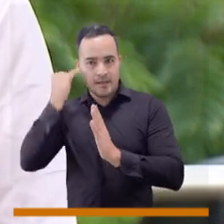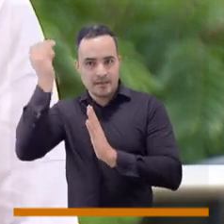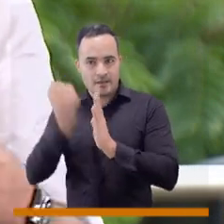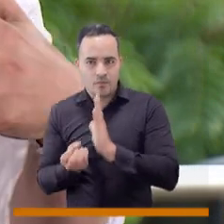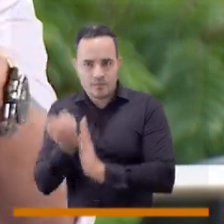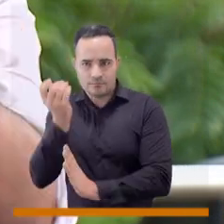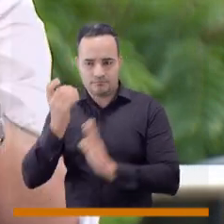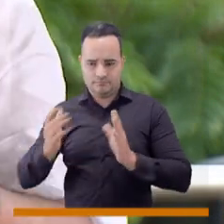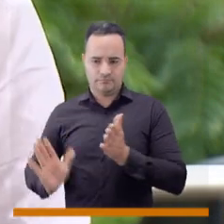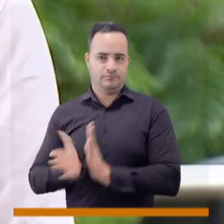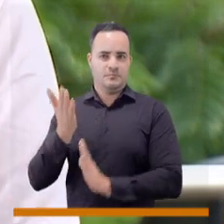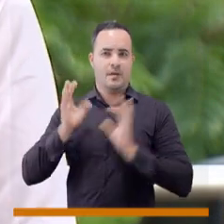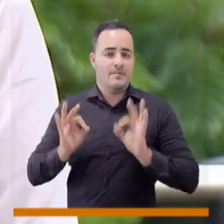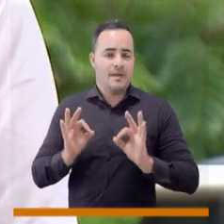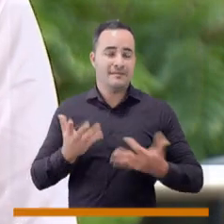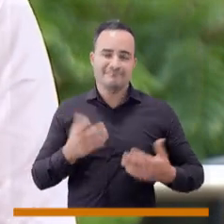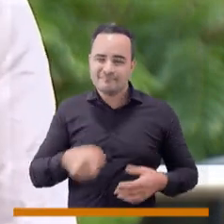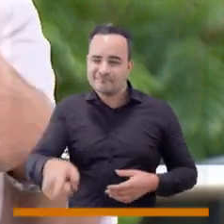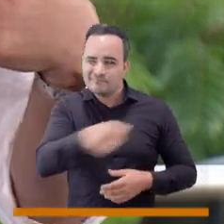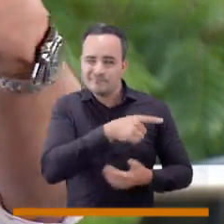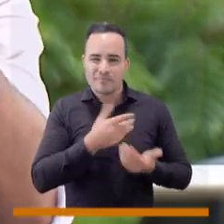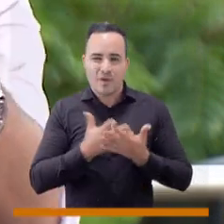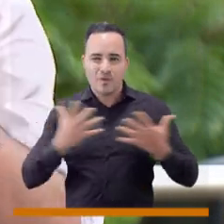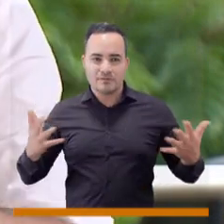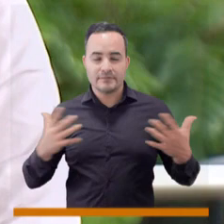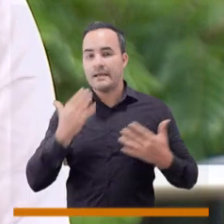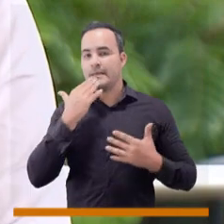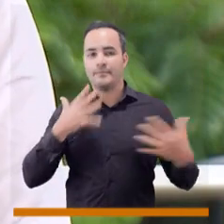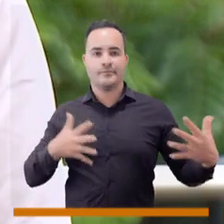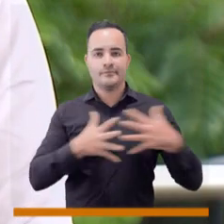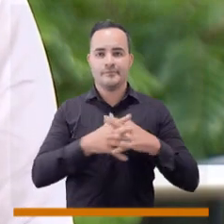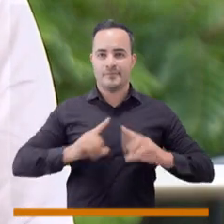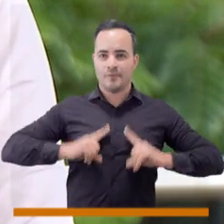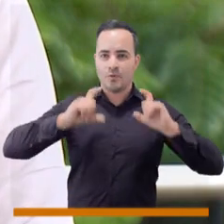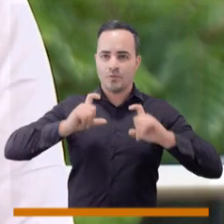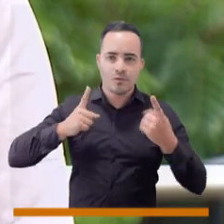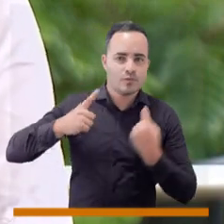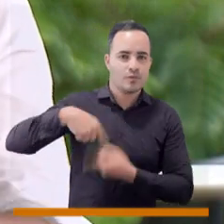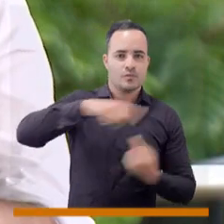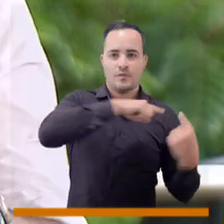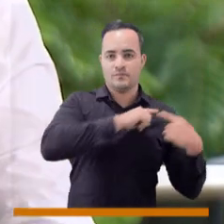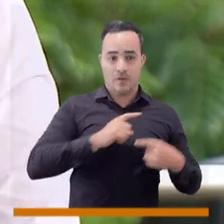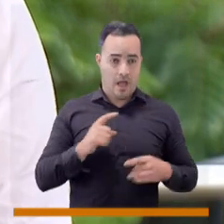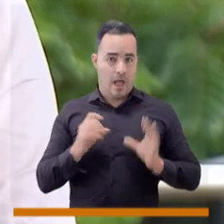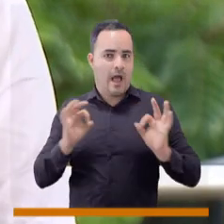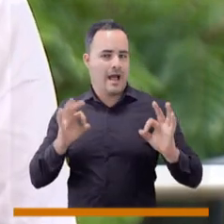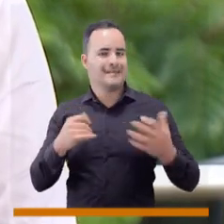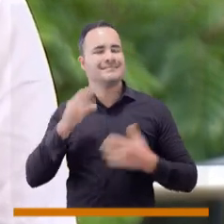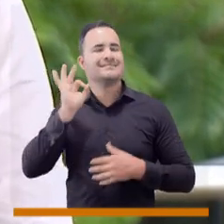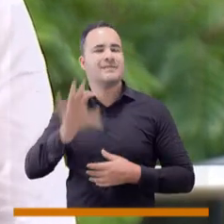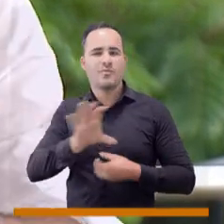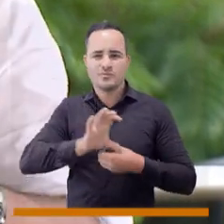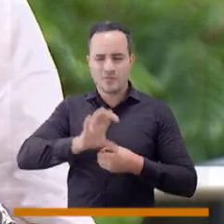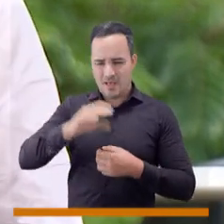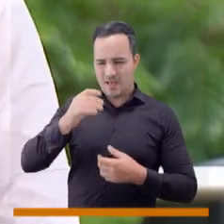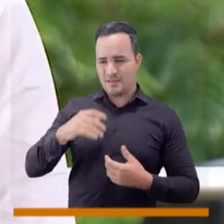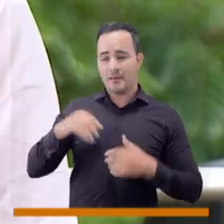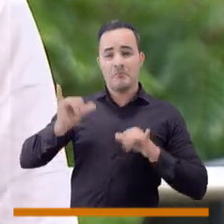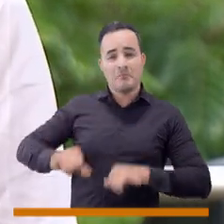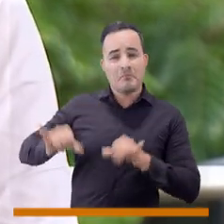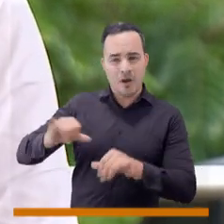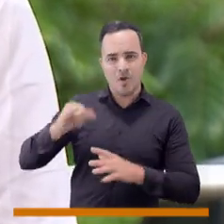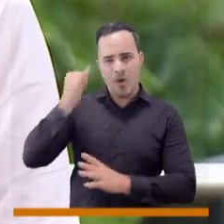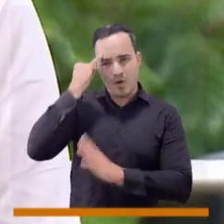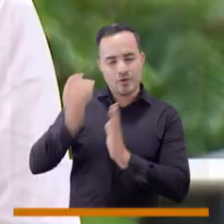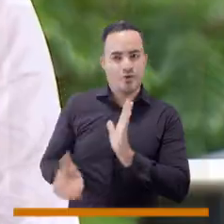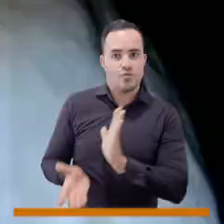turismo. Esa capacidad estratégica que nosotros podamos converger en esas dos ideas va a volver una ciudad innovadora, nos va a volver una ciudad